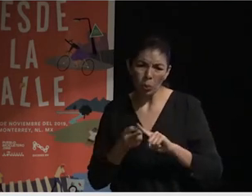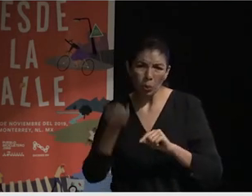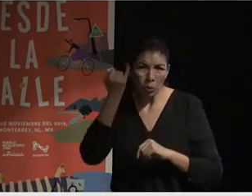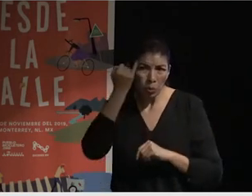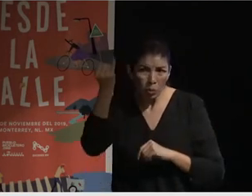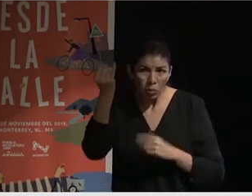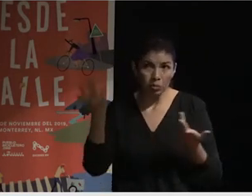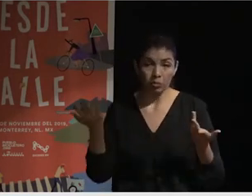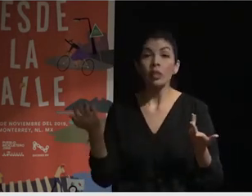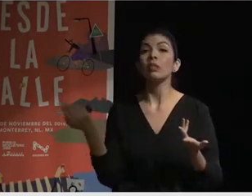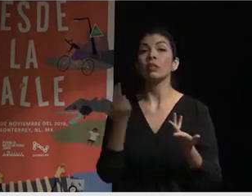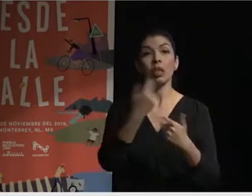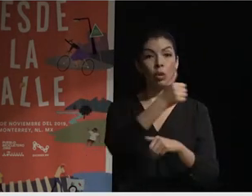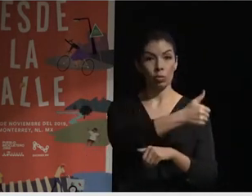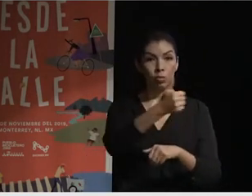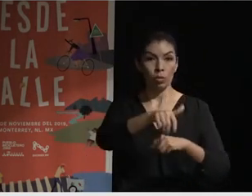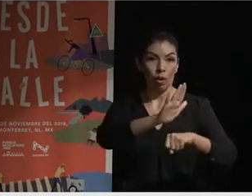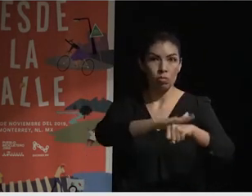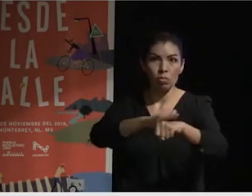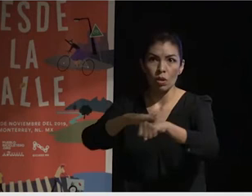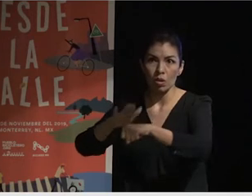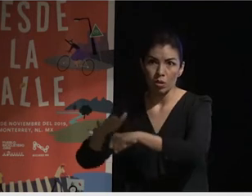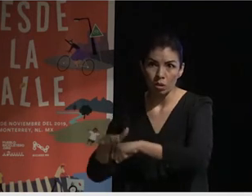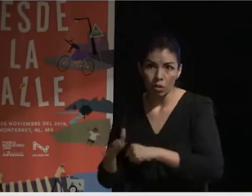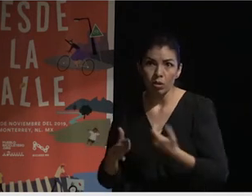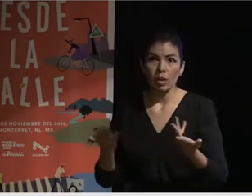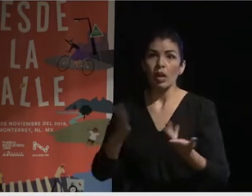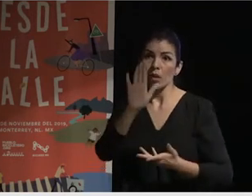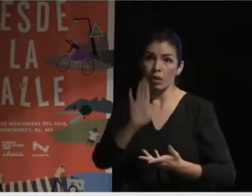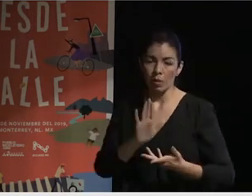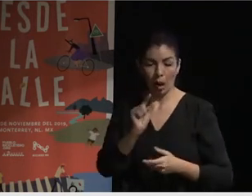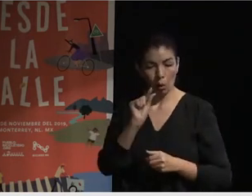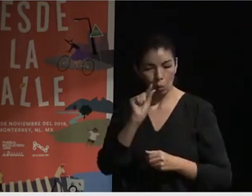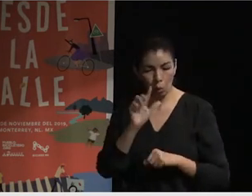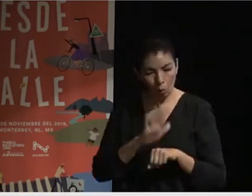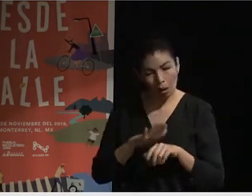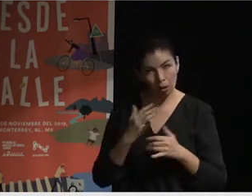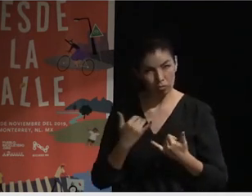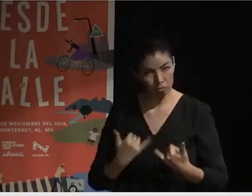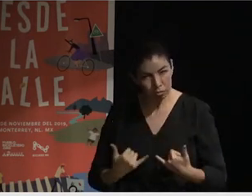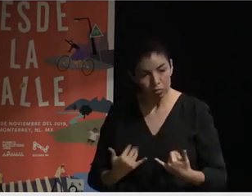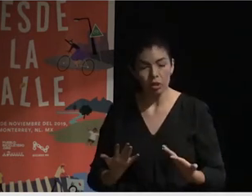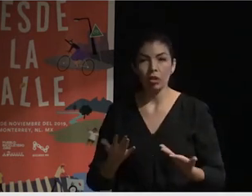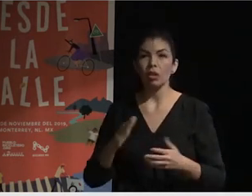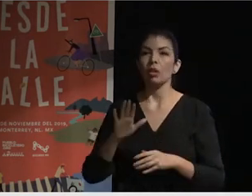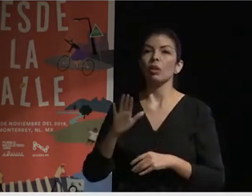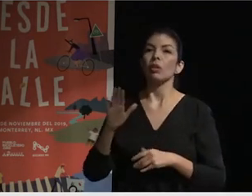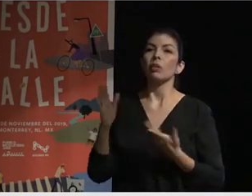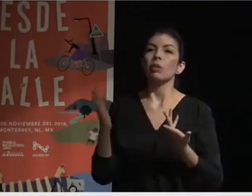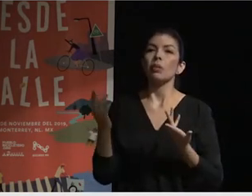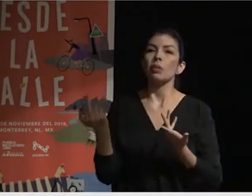más radicales. Y radicales es ser esa espinita que está todo el día, todo el tiempo,